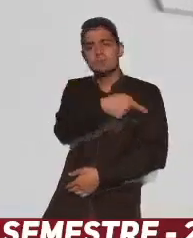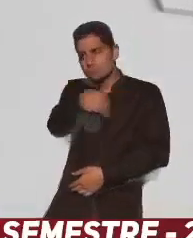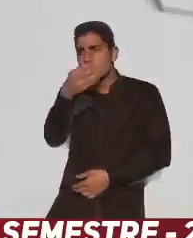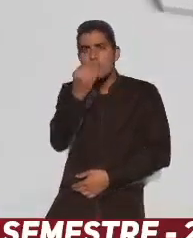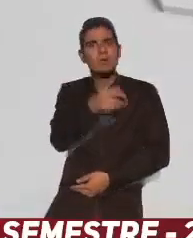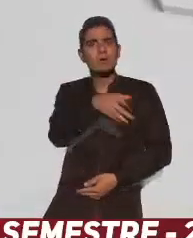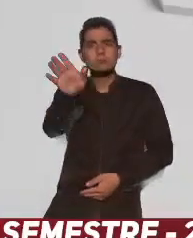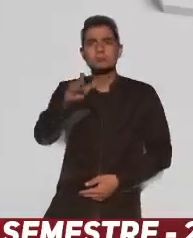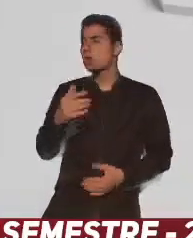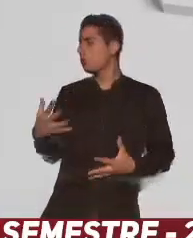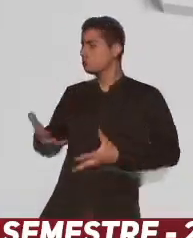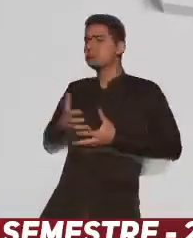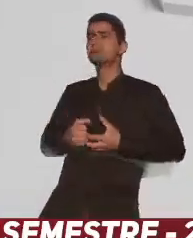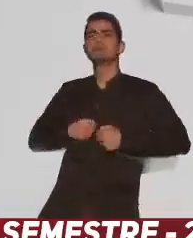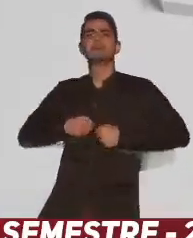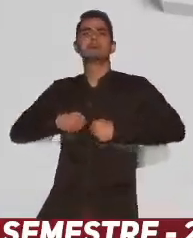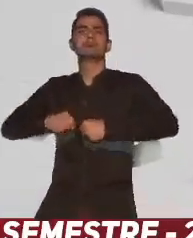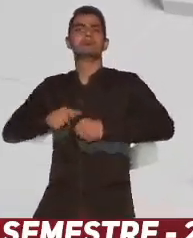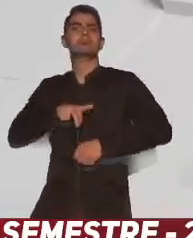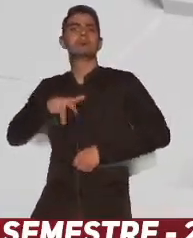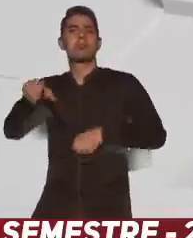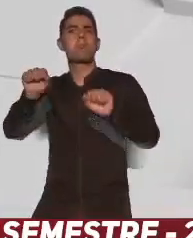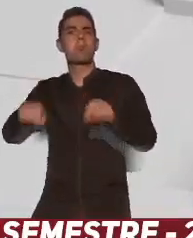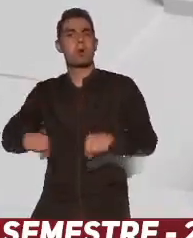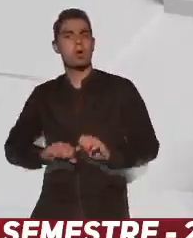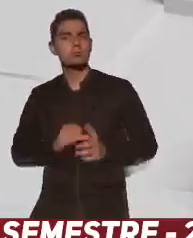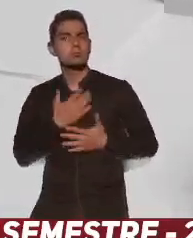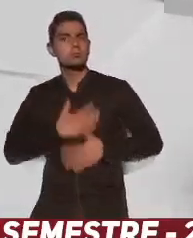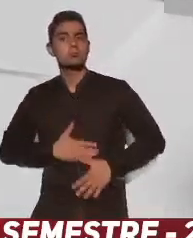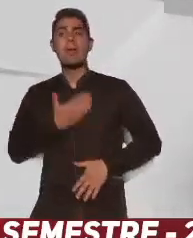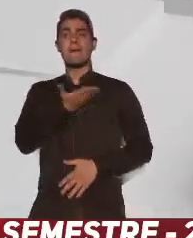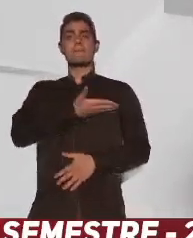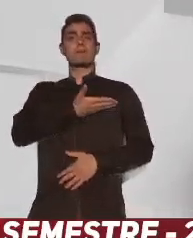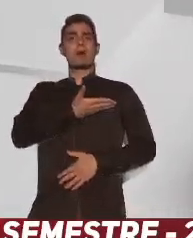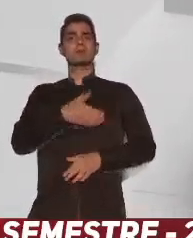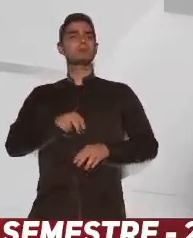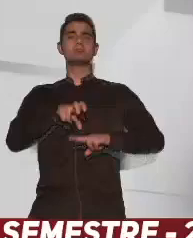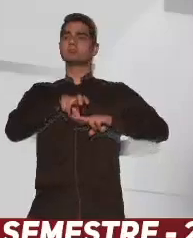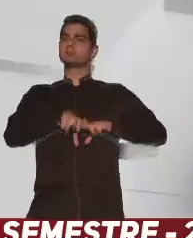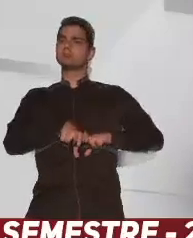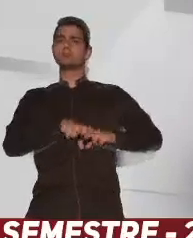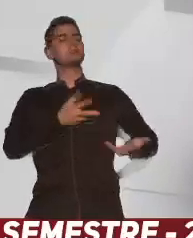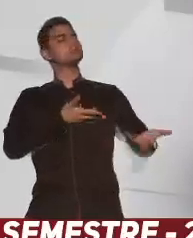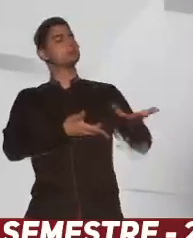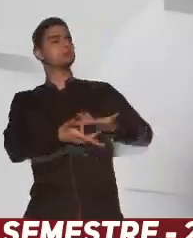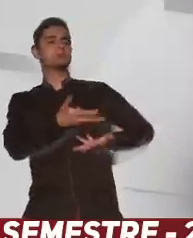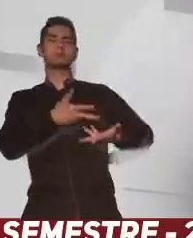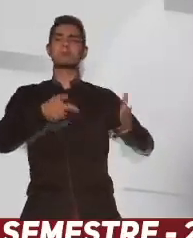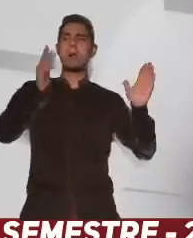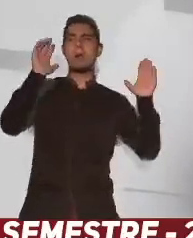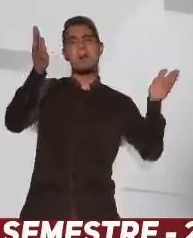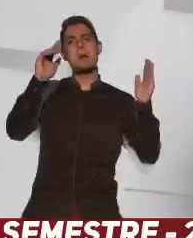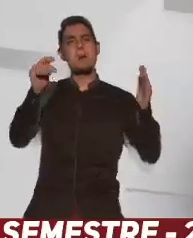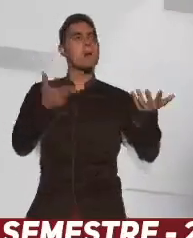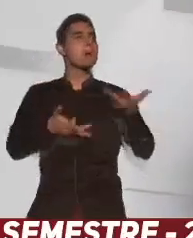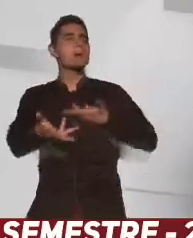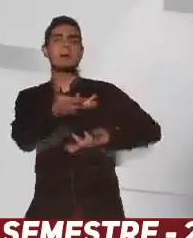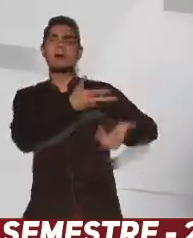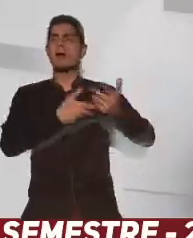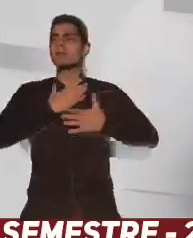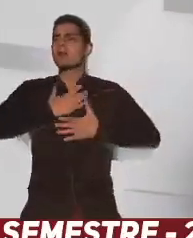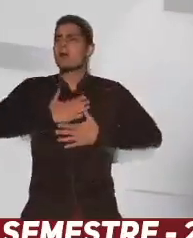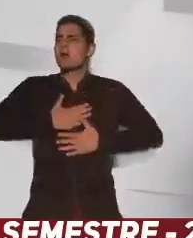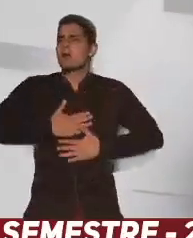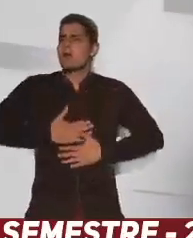un alimento, que las mamás pueden sentarse tranquilas a charlar como lo hacíamos en aquella época, ¿cierto? Que puedan